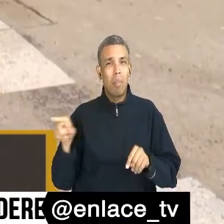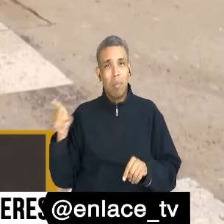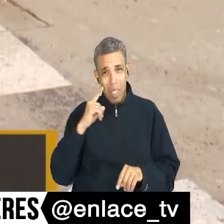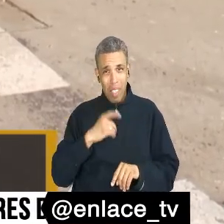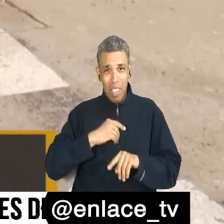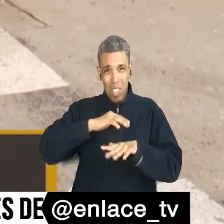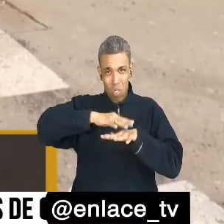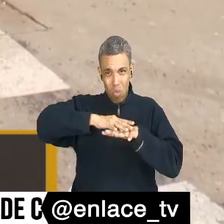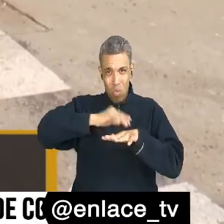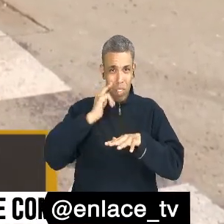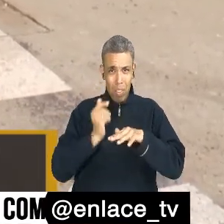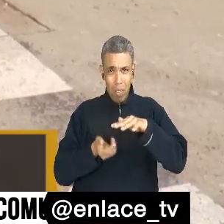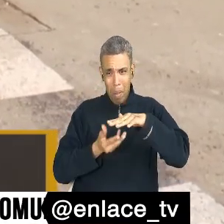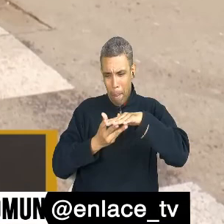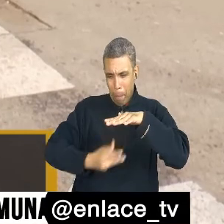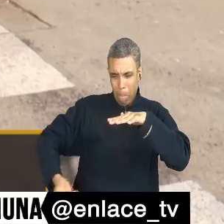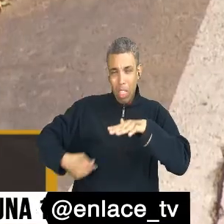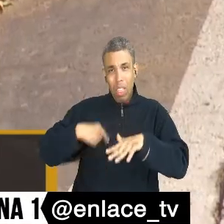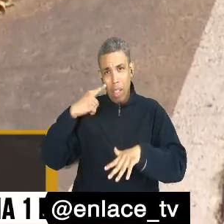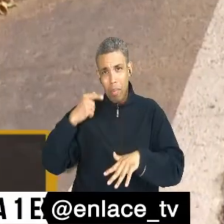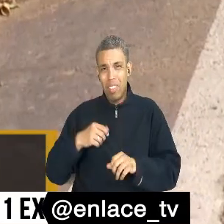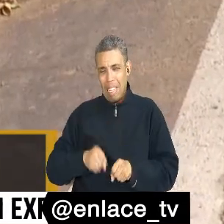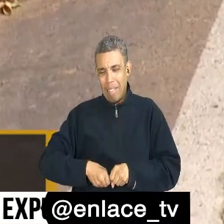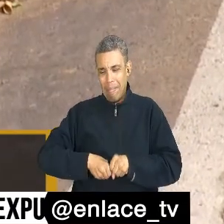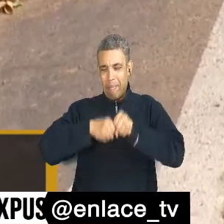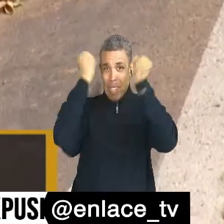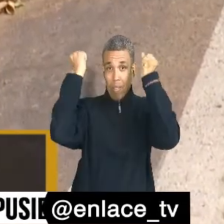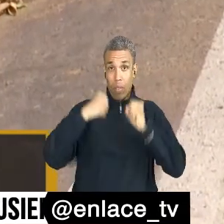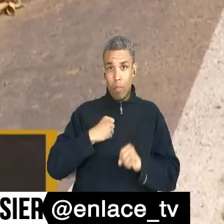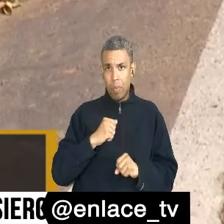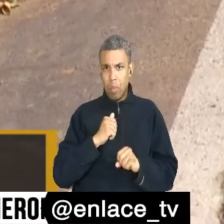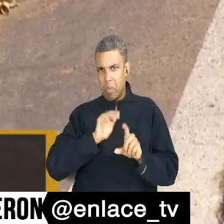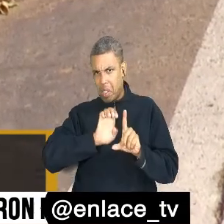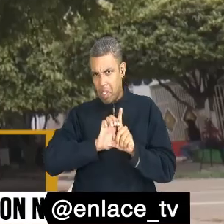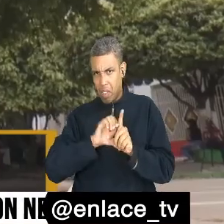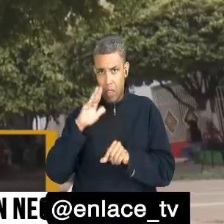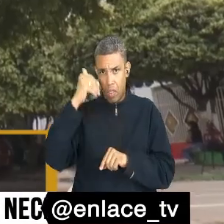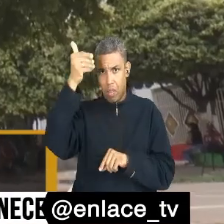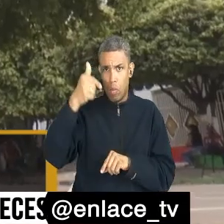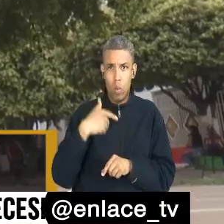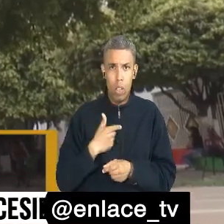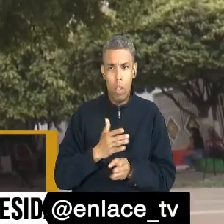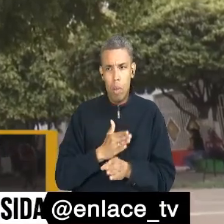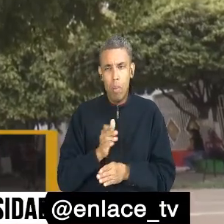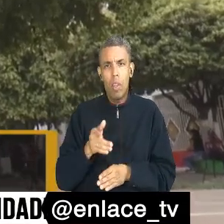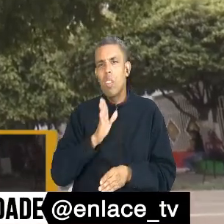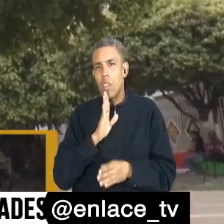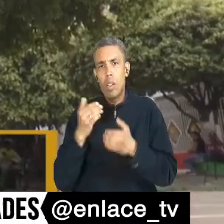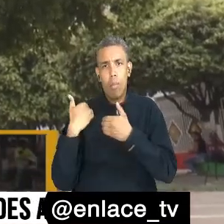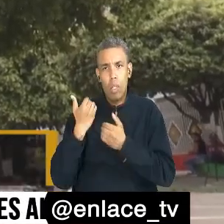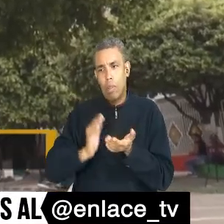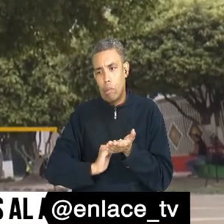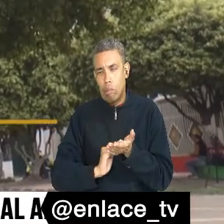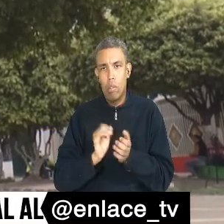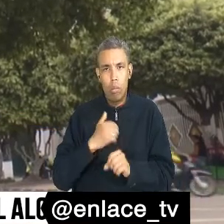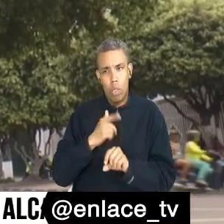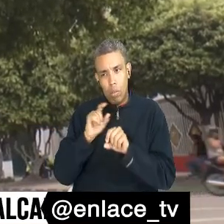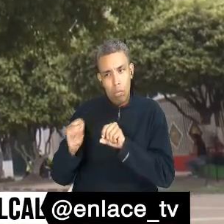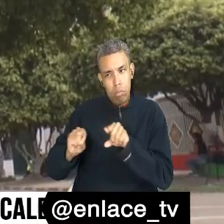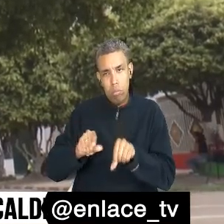daños en su estructura. Enlace Noticias consultará con los encargados de esas problemáticas para escuchar de parte de ellos las